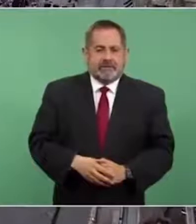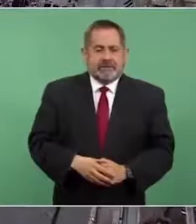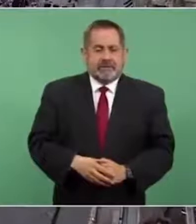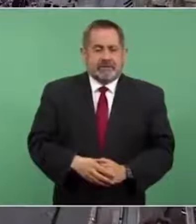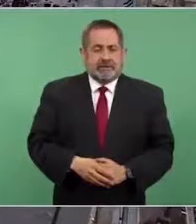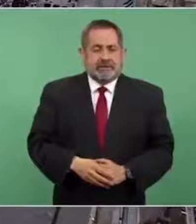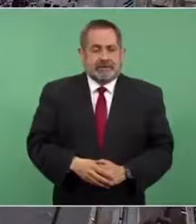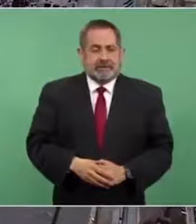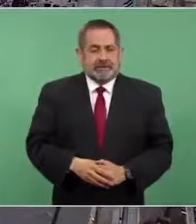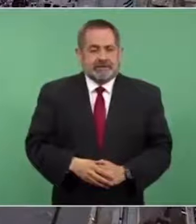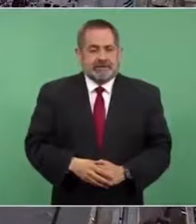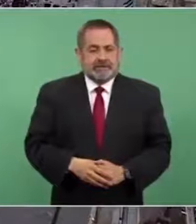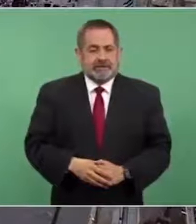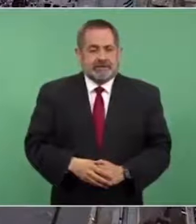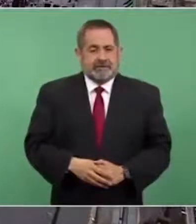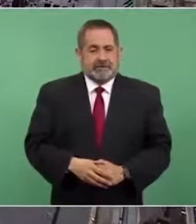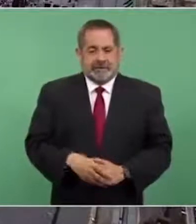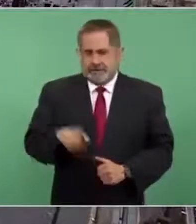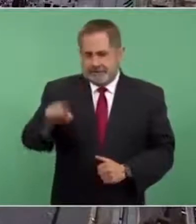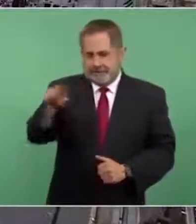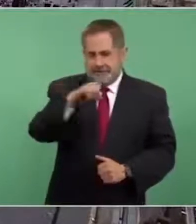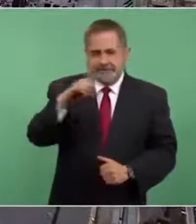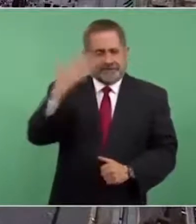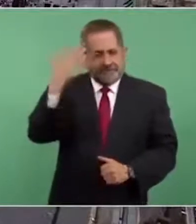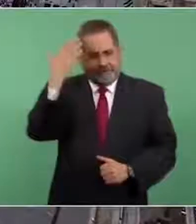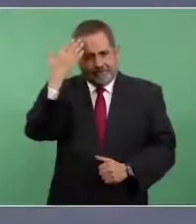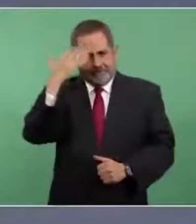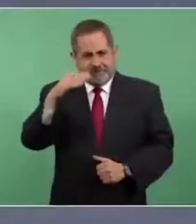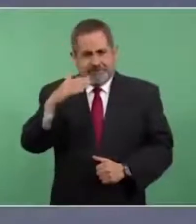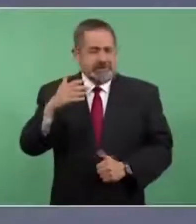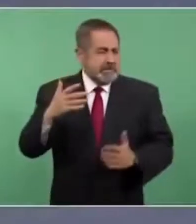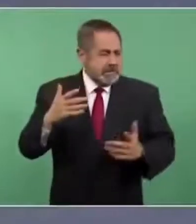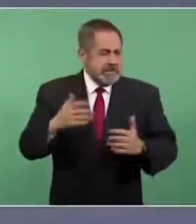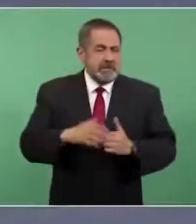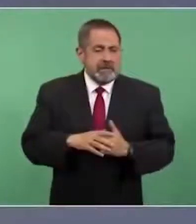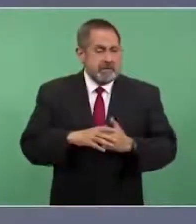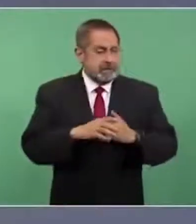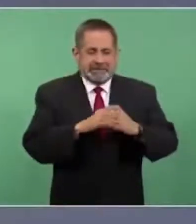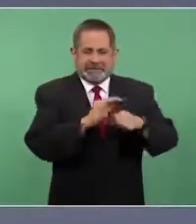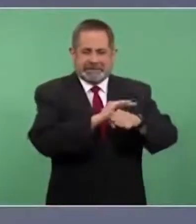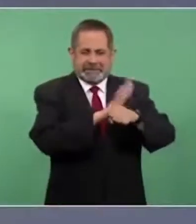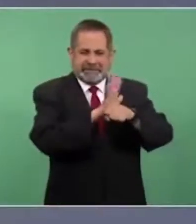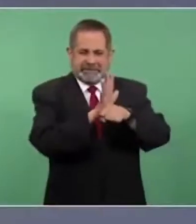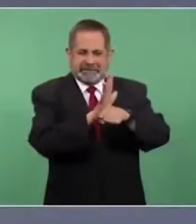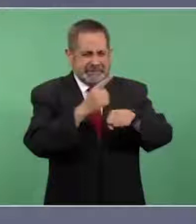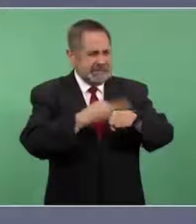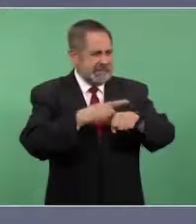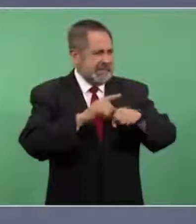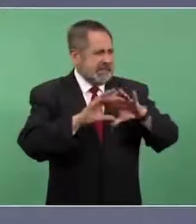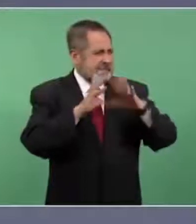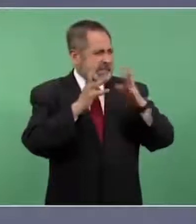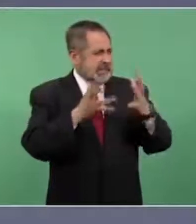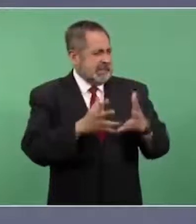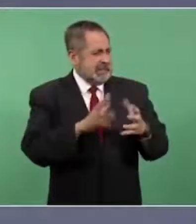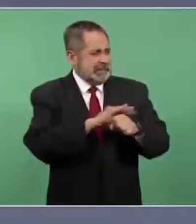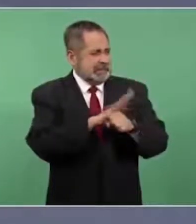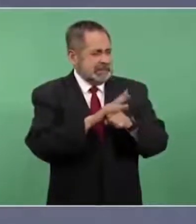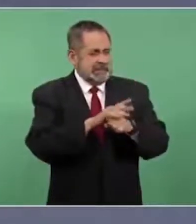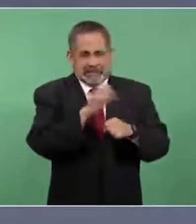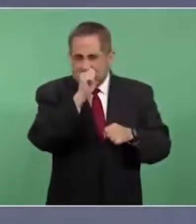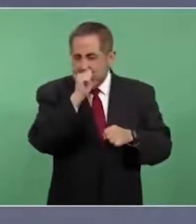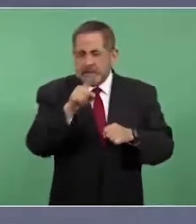Como es sabido, la pandemia también causó estragos en el